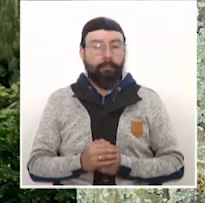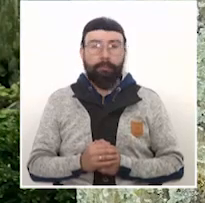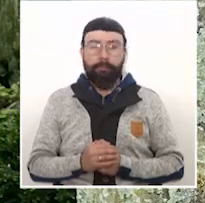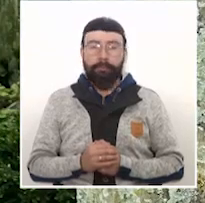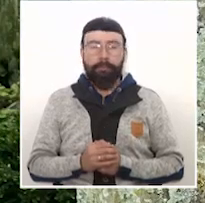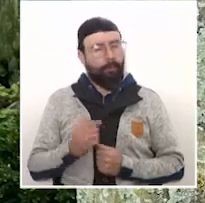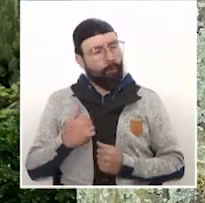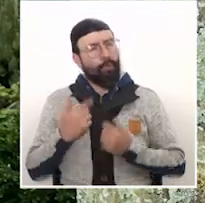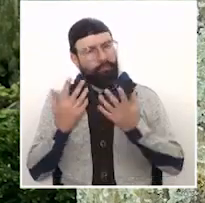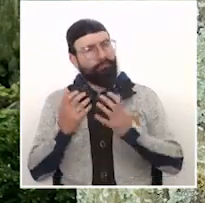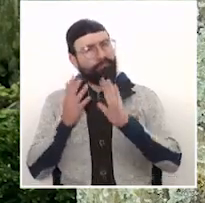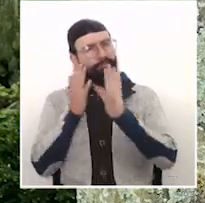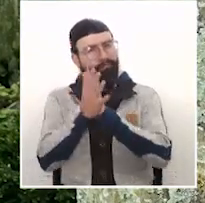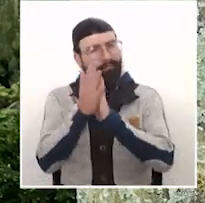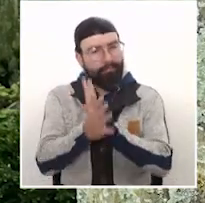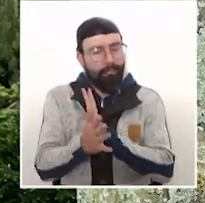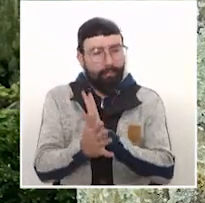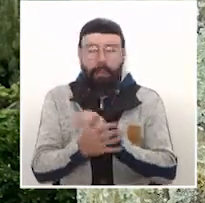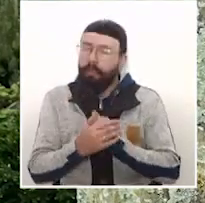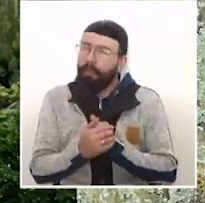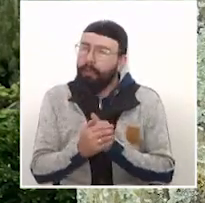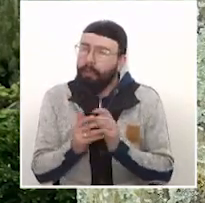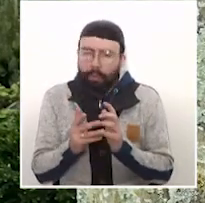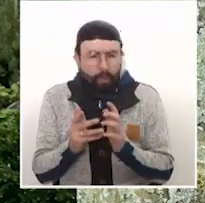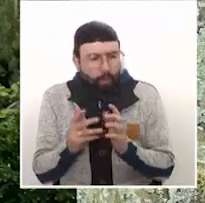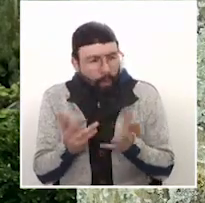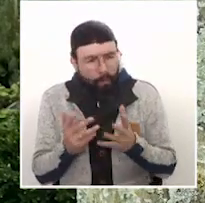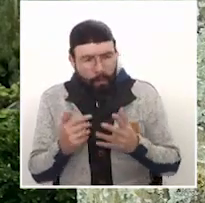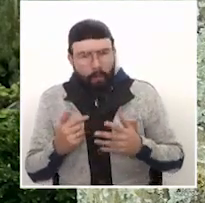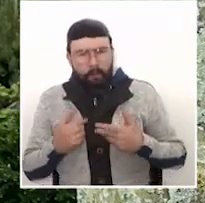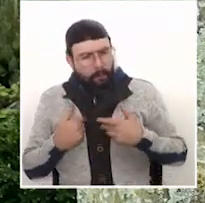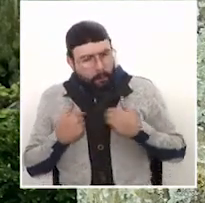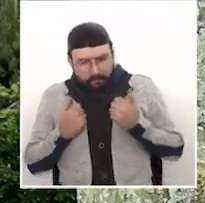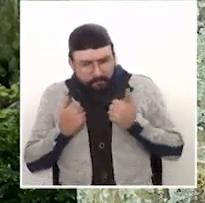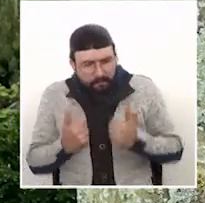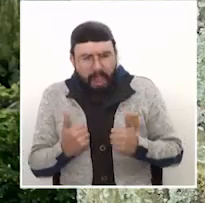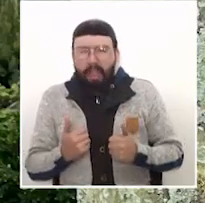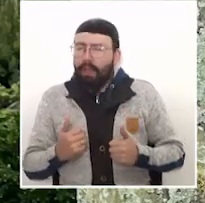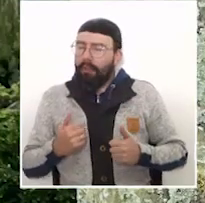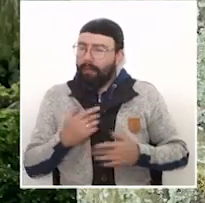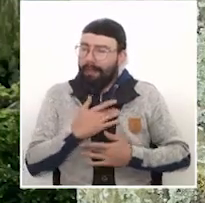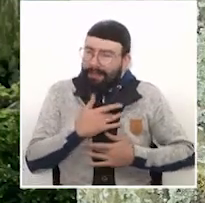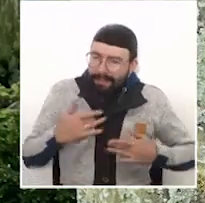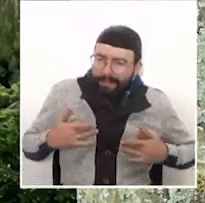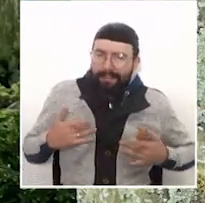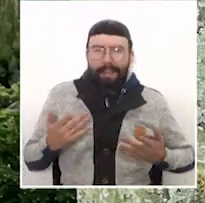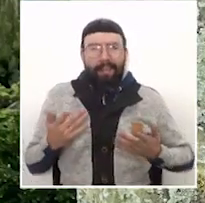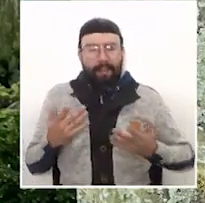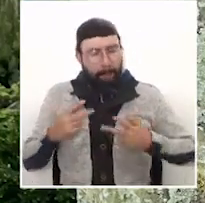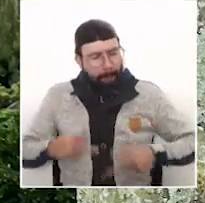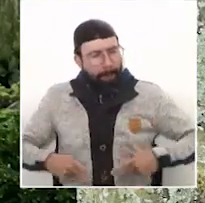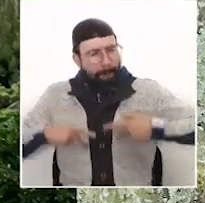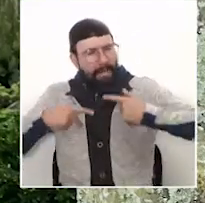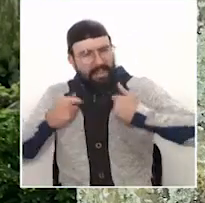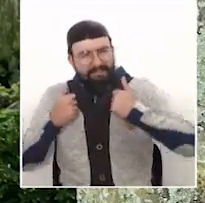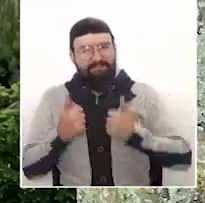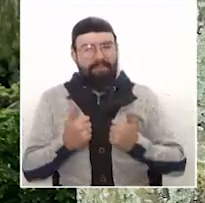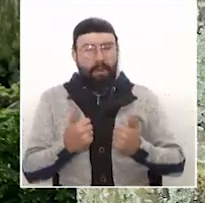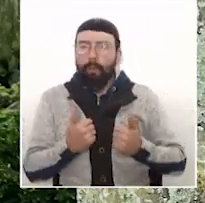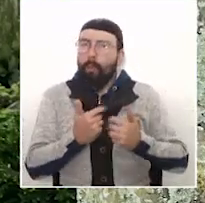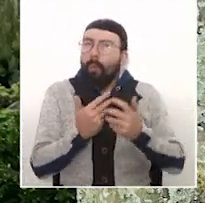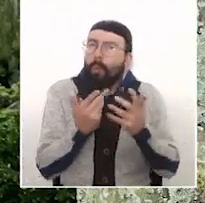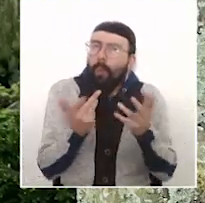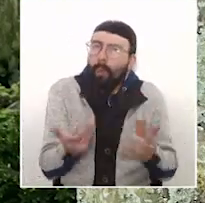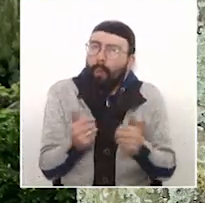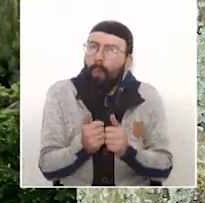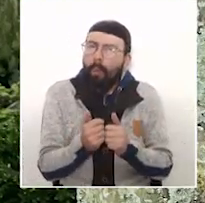Quiero hablarles de cómo obtener el bienestar, la salud, la calidad de vida y la interferencia